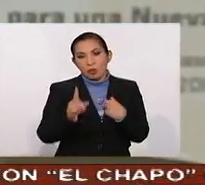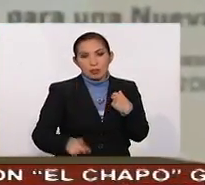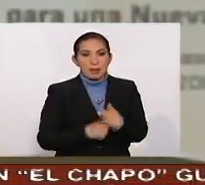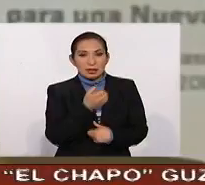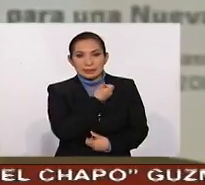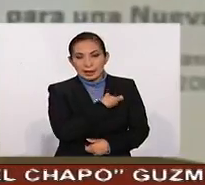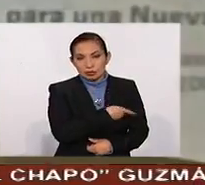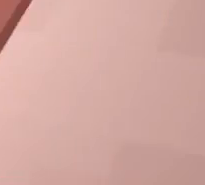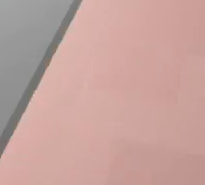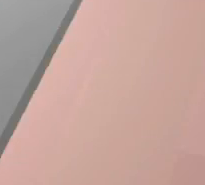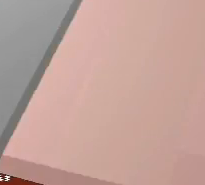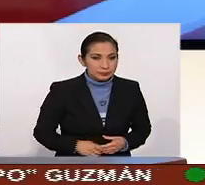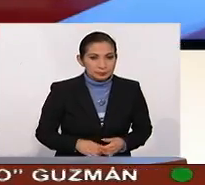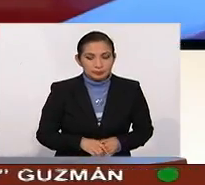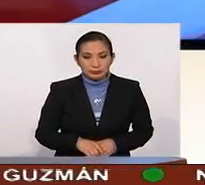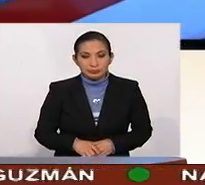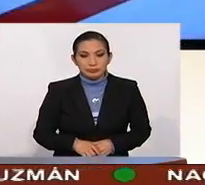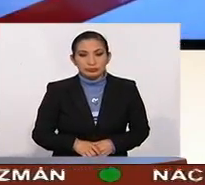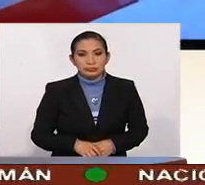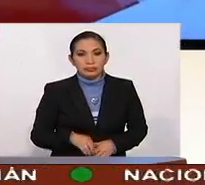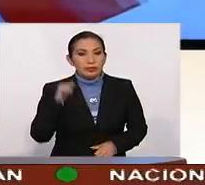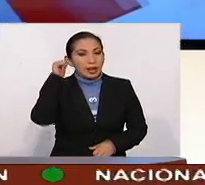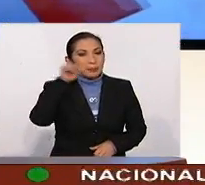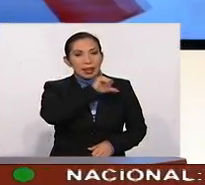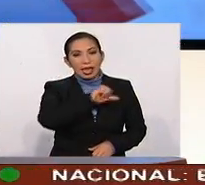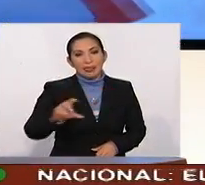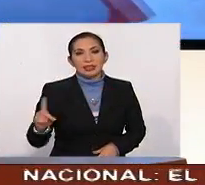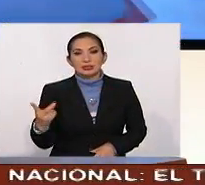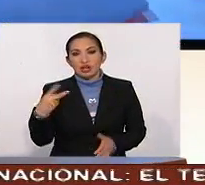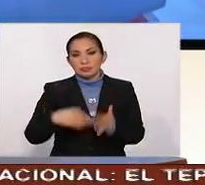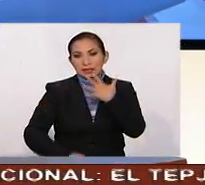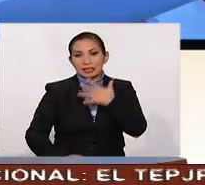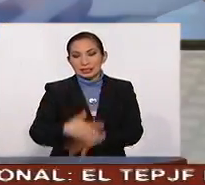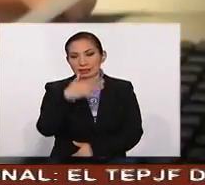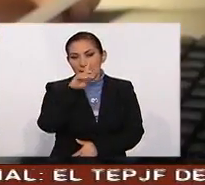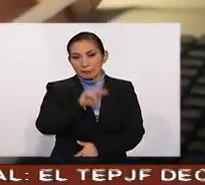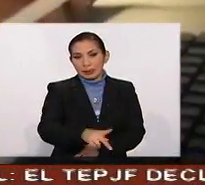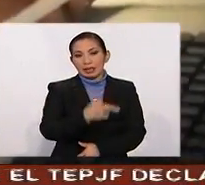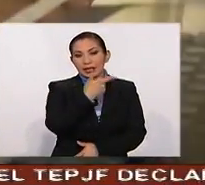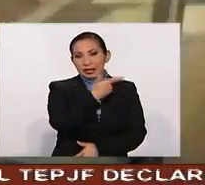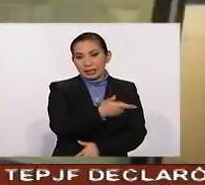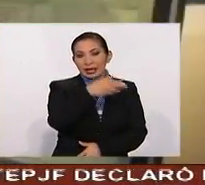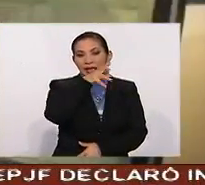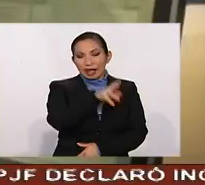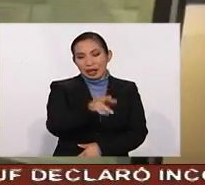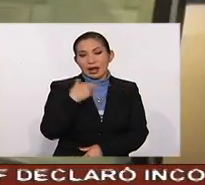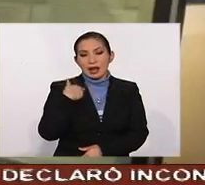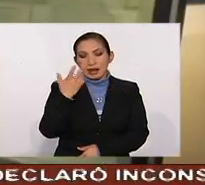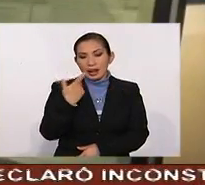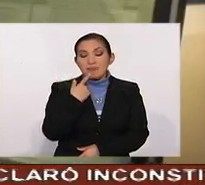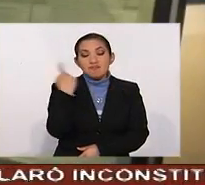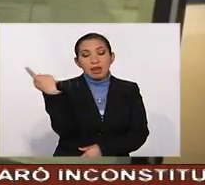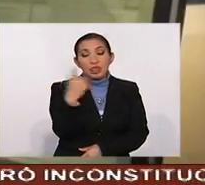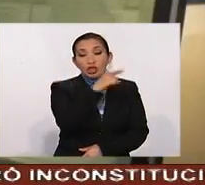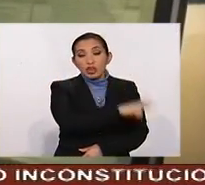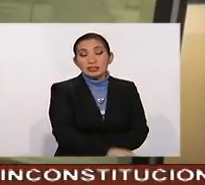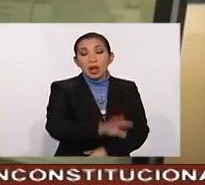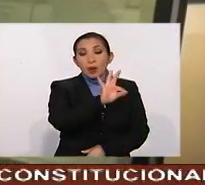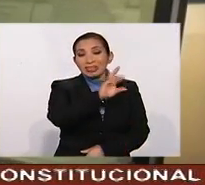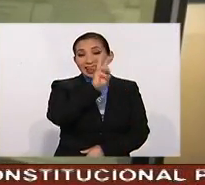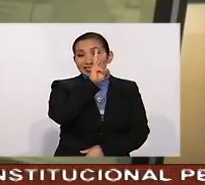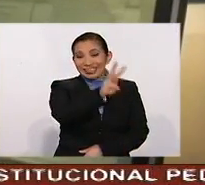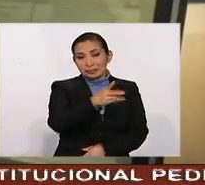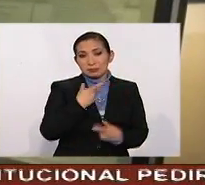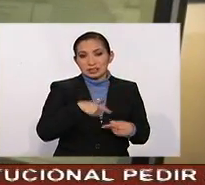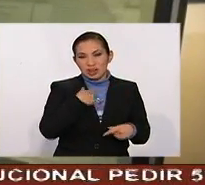de salud. Y de abril a diciembre de 2015, la Procuraduría General de la República consignó a